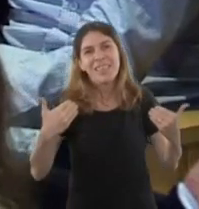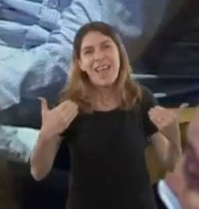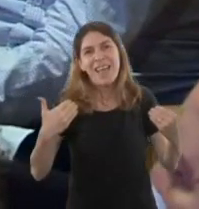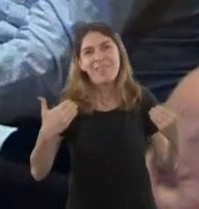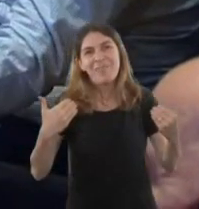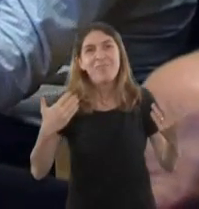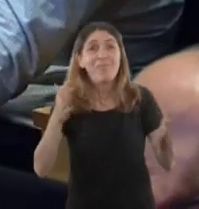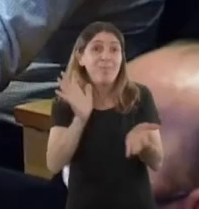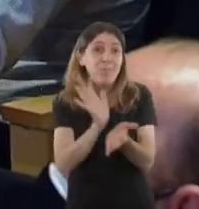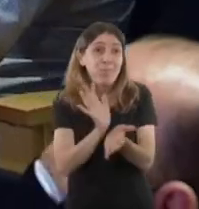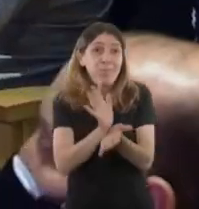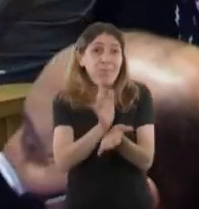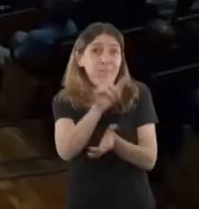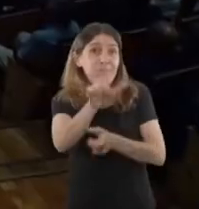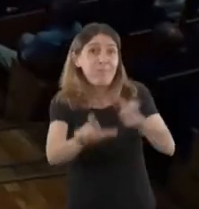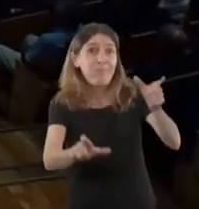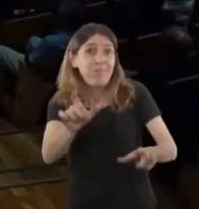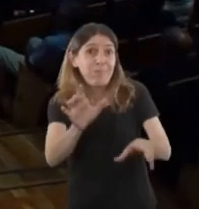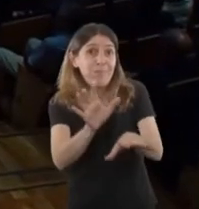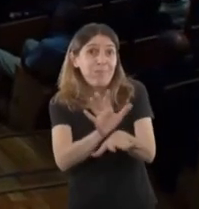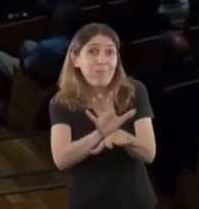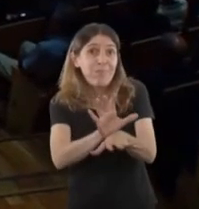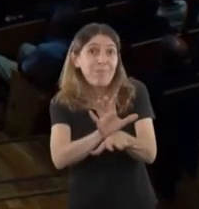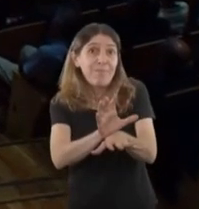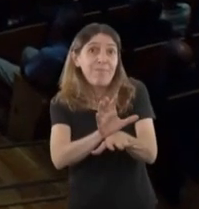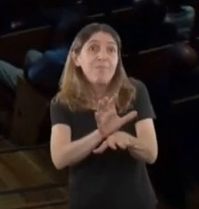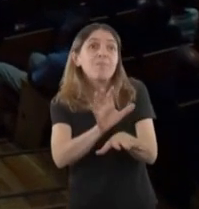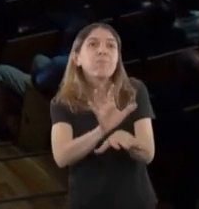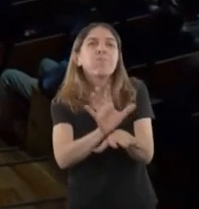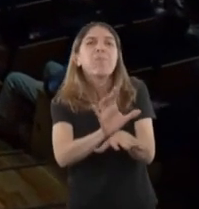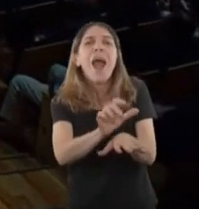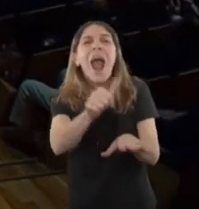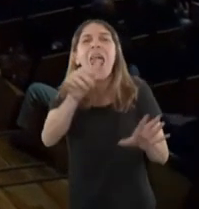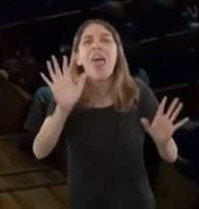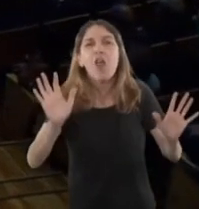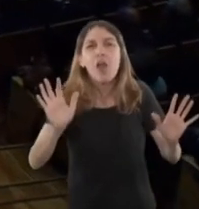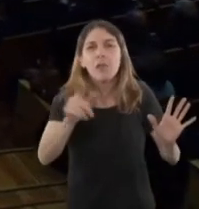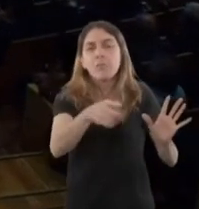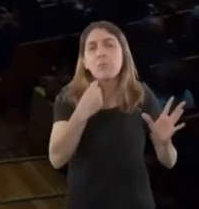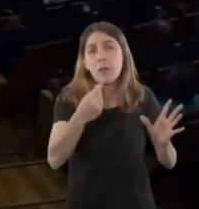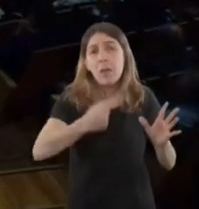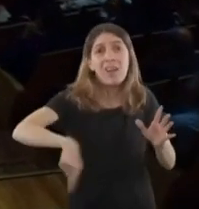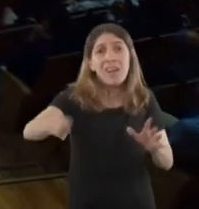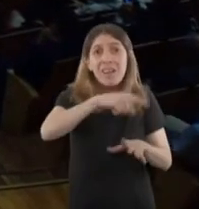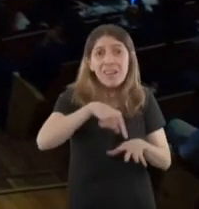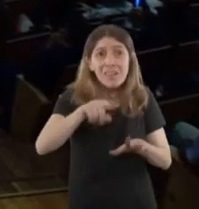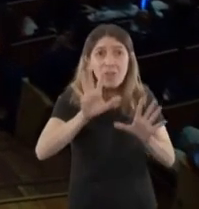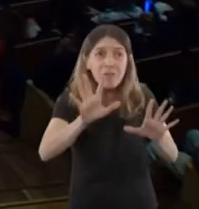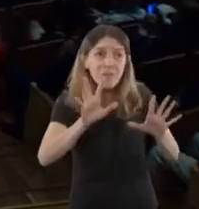ganadores que son de alguna manera un símbolo de